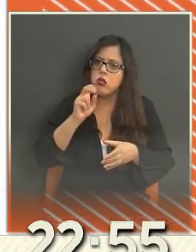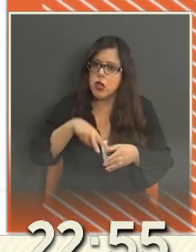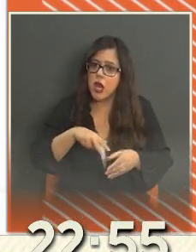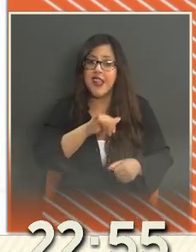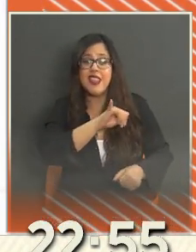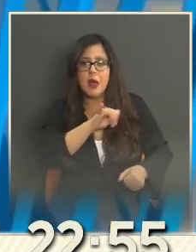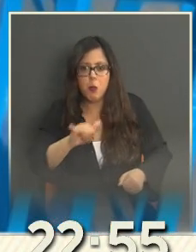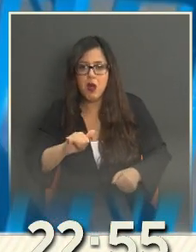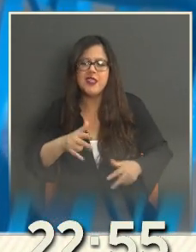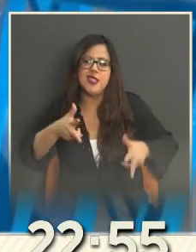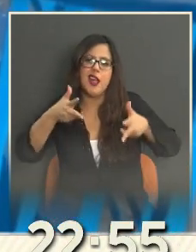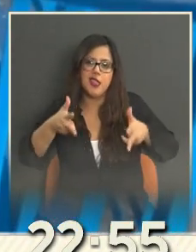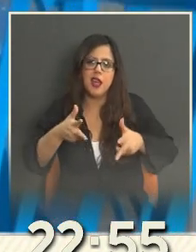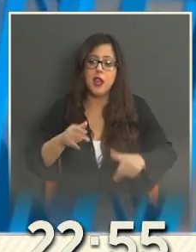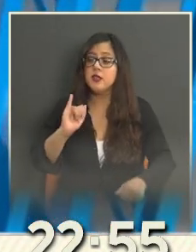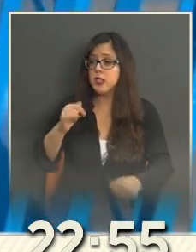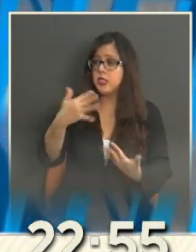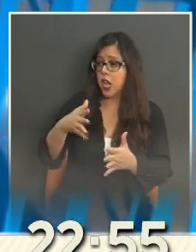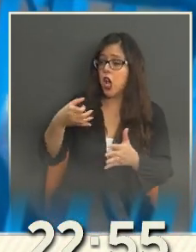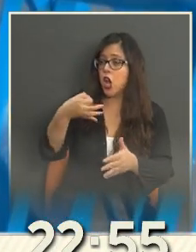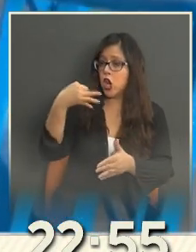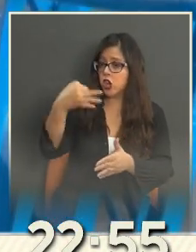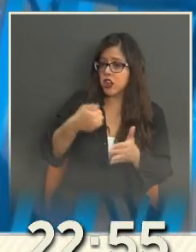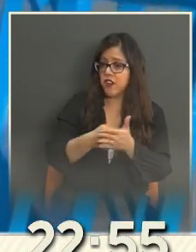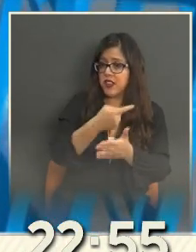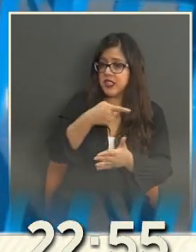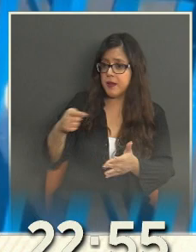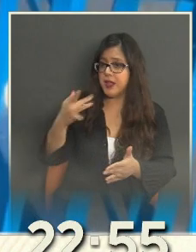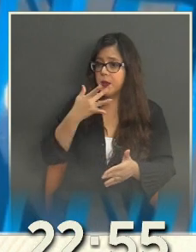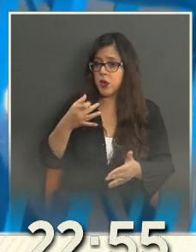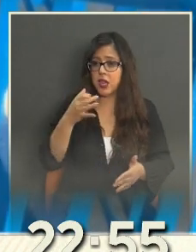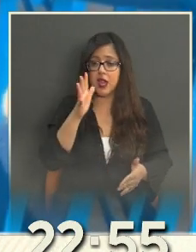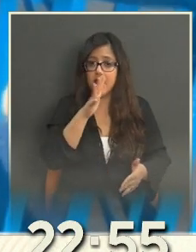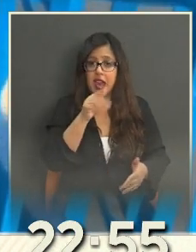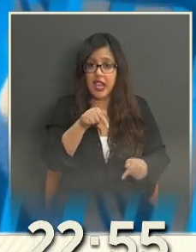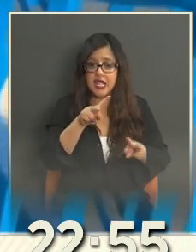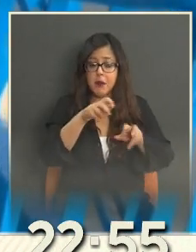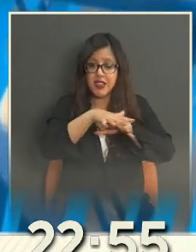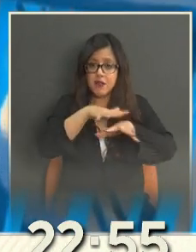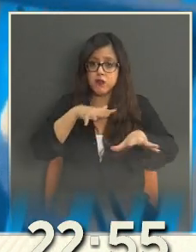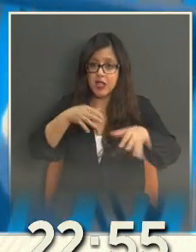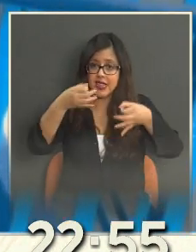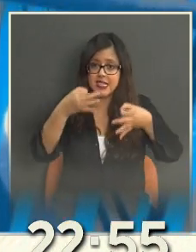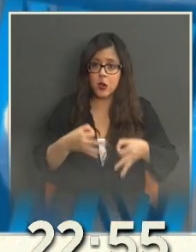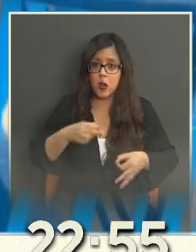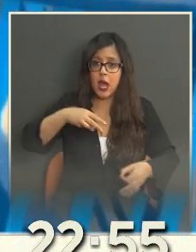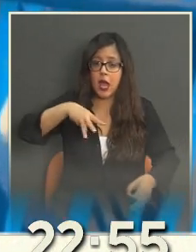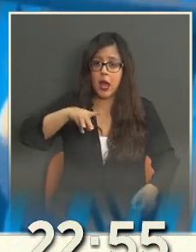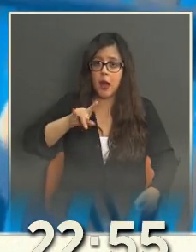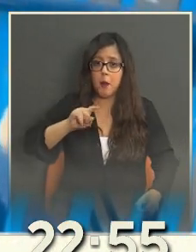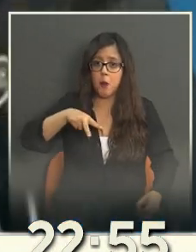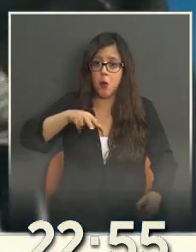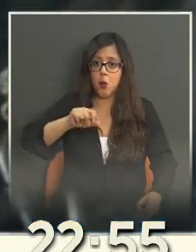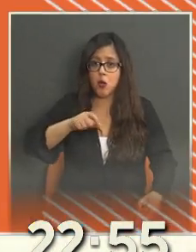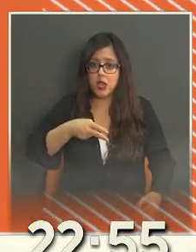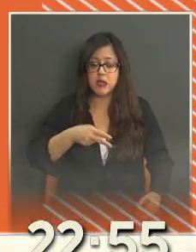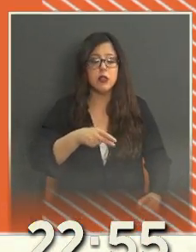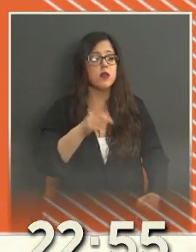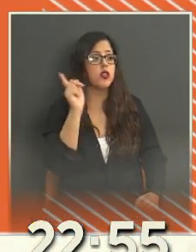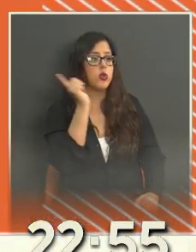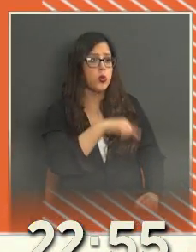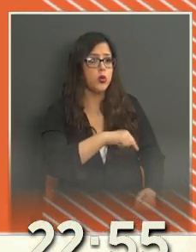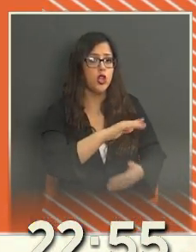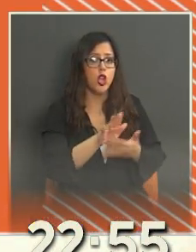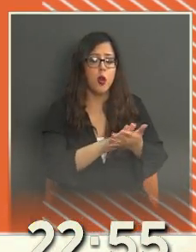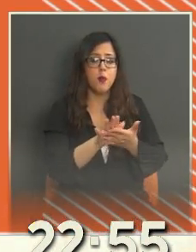para que lo dijo el fin de semana en la cumbre de seguridad en múnich ya último lo de una figura como lukachenko en